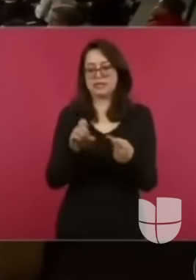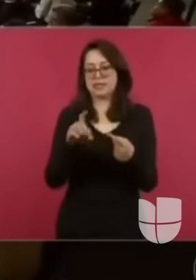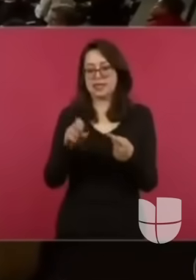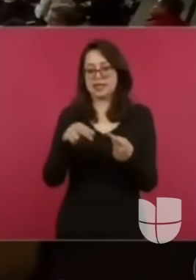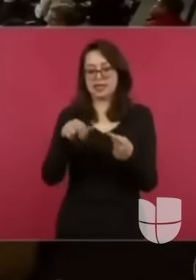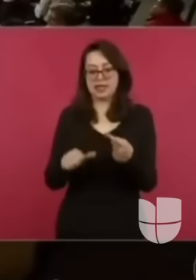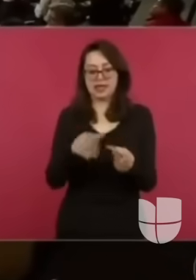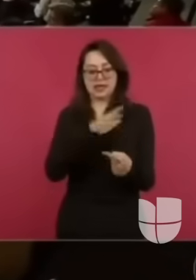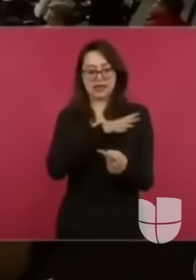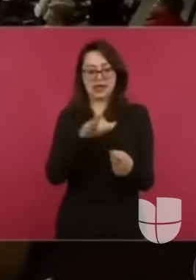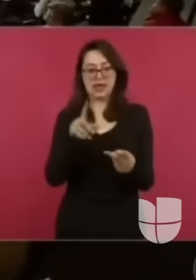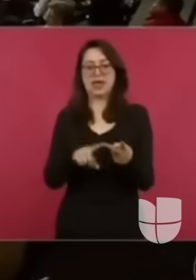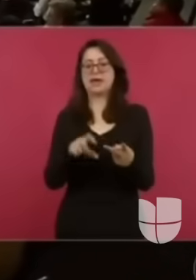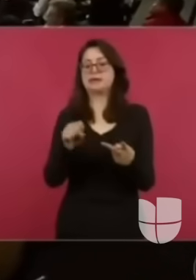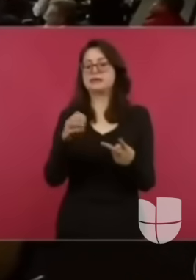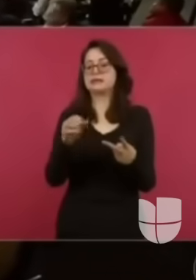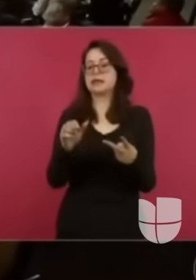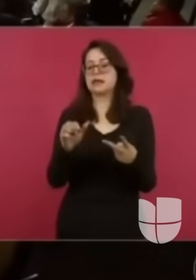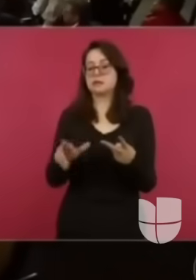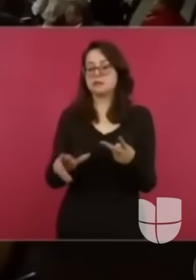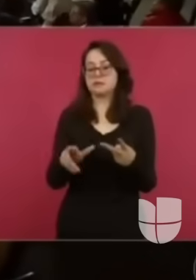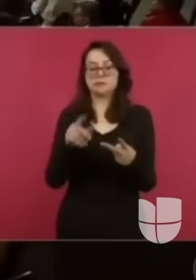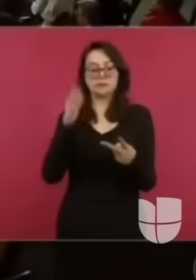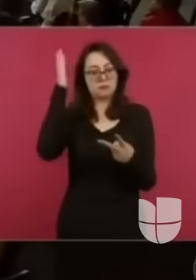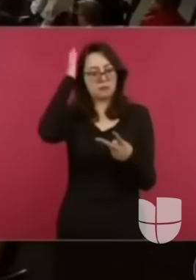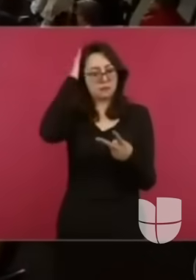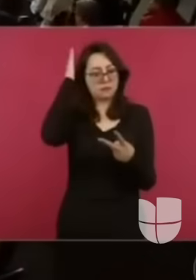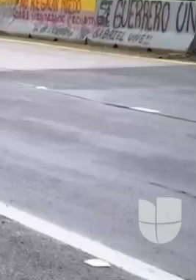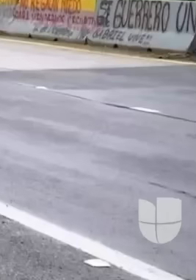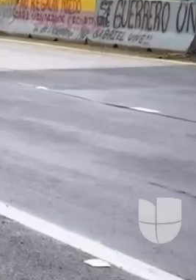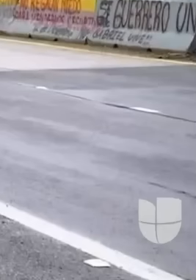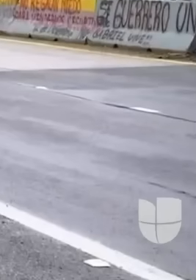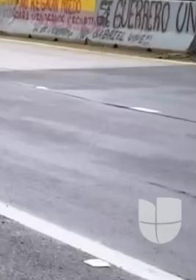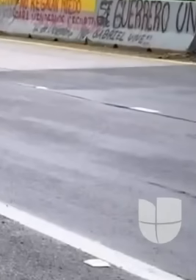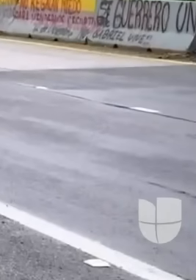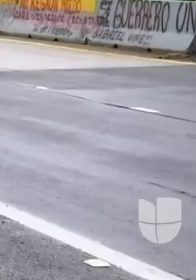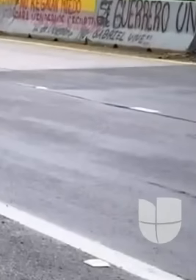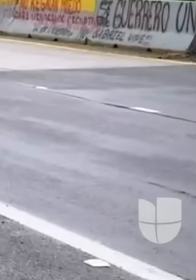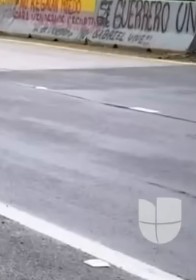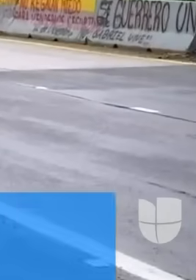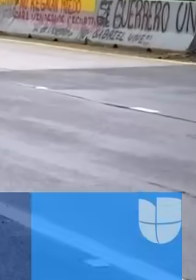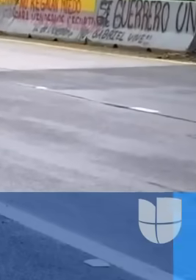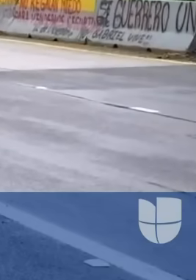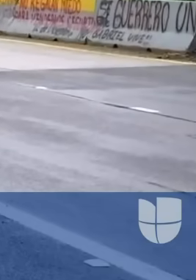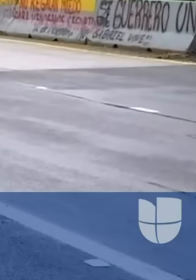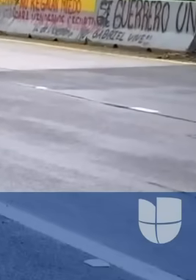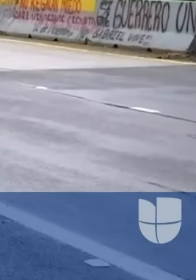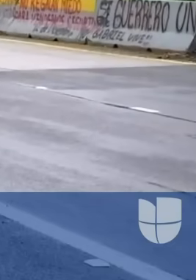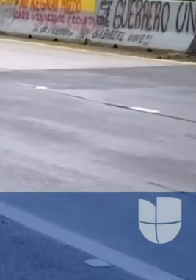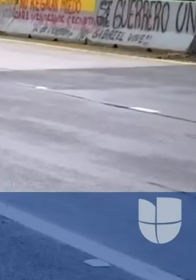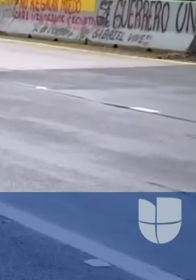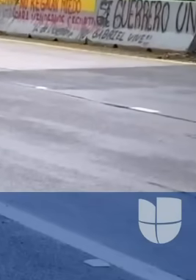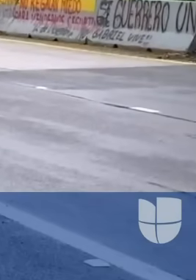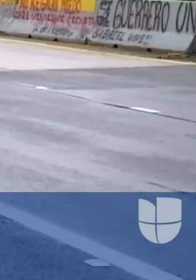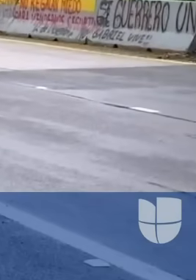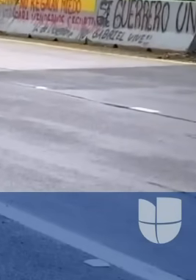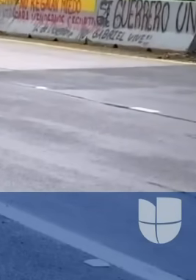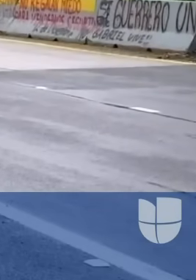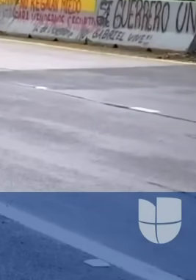estamos buscando restablecer las comunicaciones. En las próximas horas sabemos la magnitud del devastador